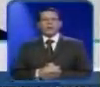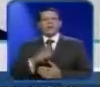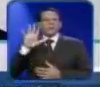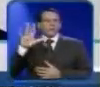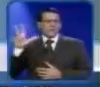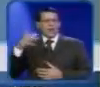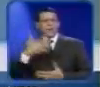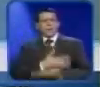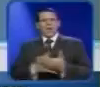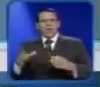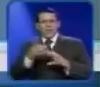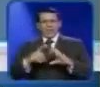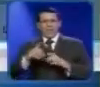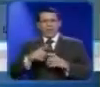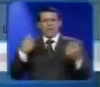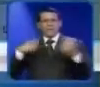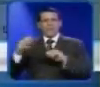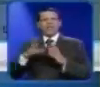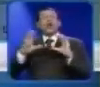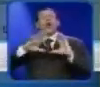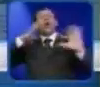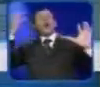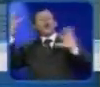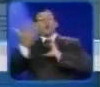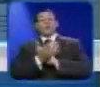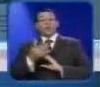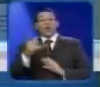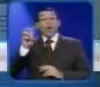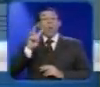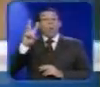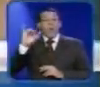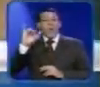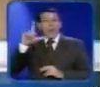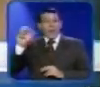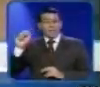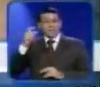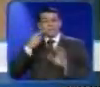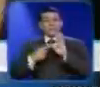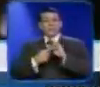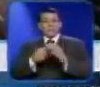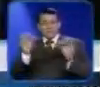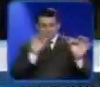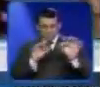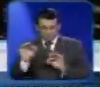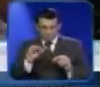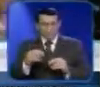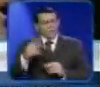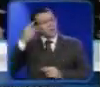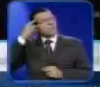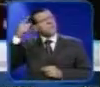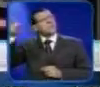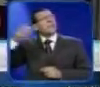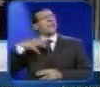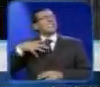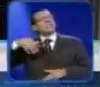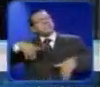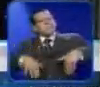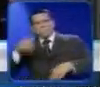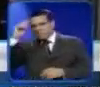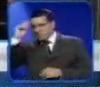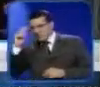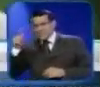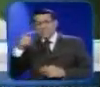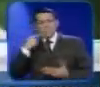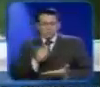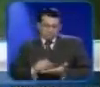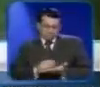de álbumes vendidos en todo el globo, Williams señaló que reescribió uno de los temas pensando en Jackson tras su deceso el